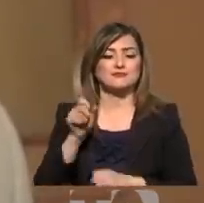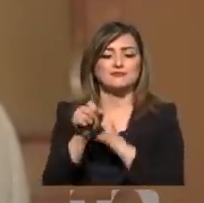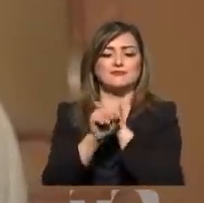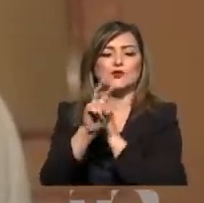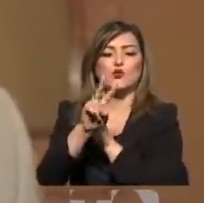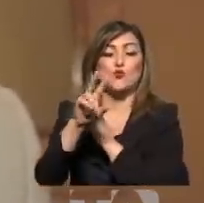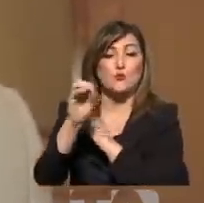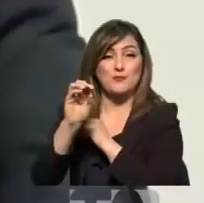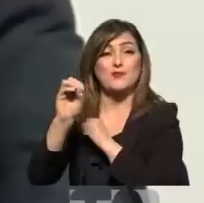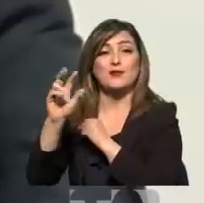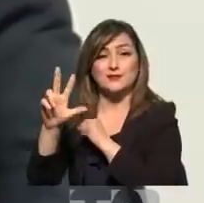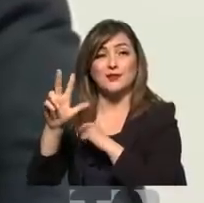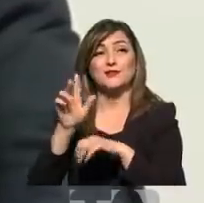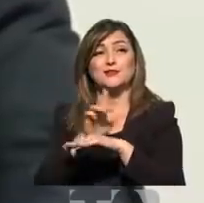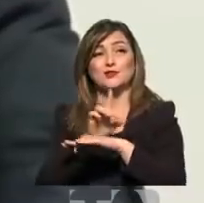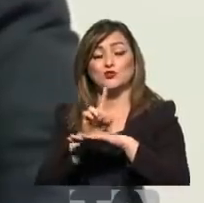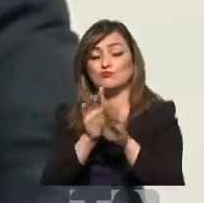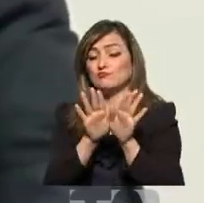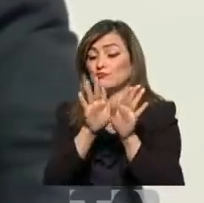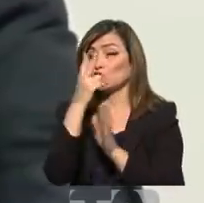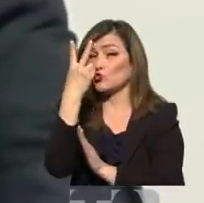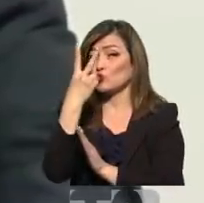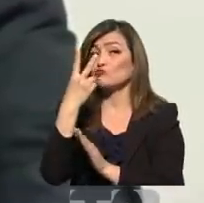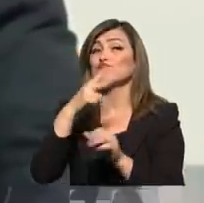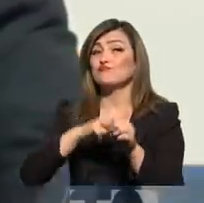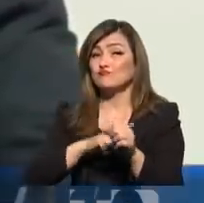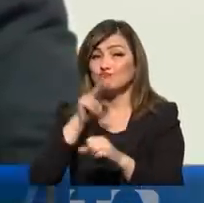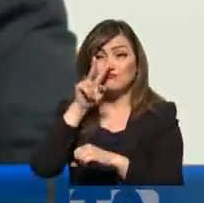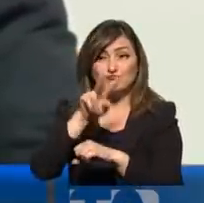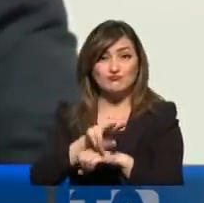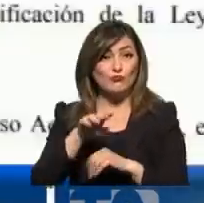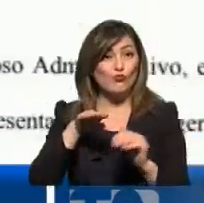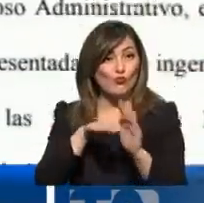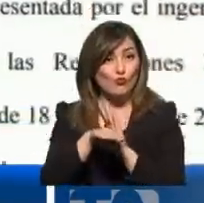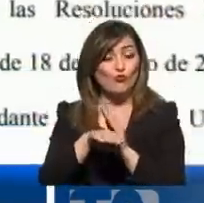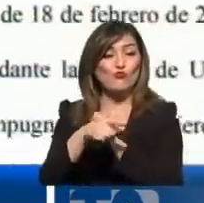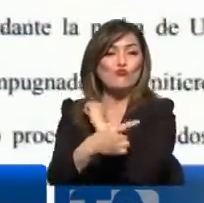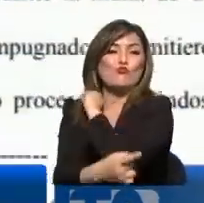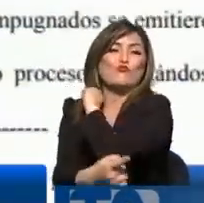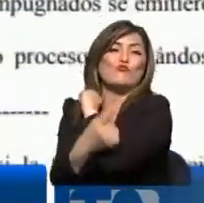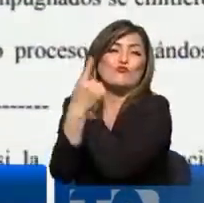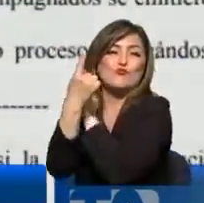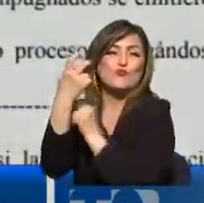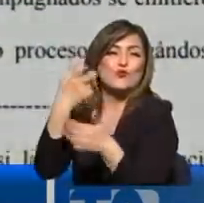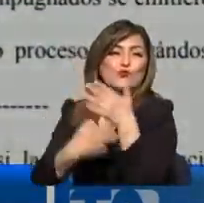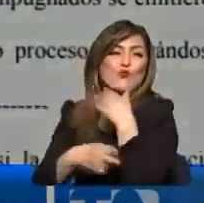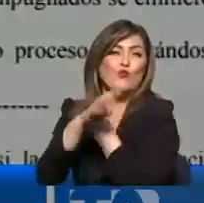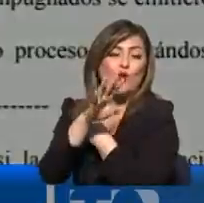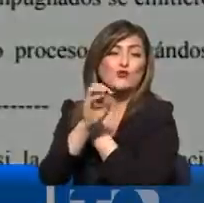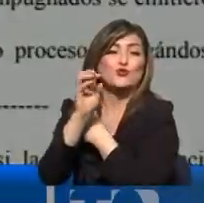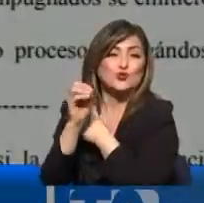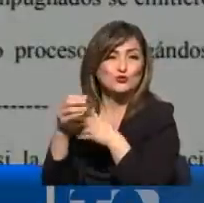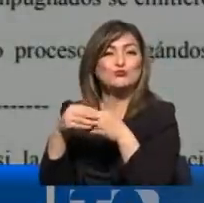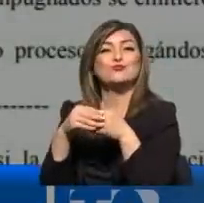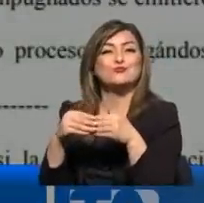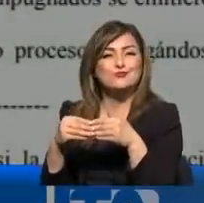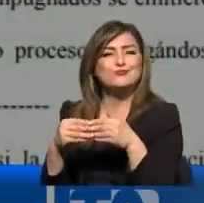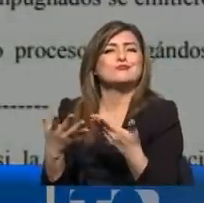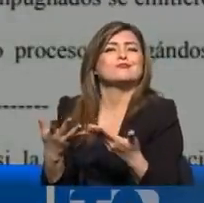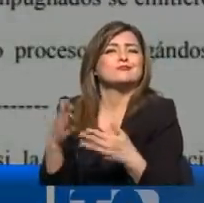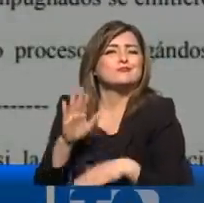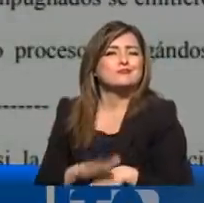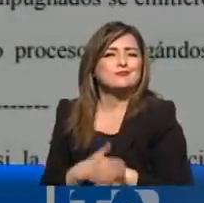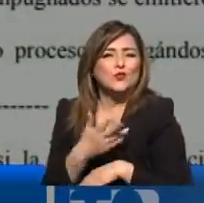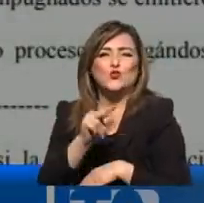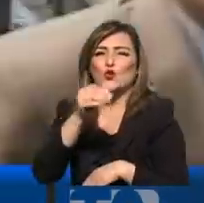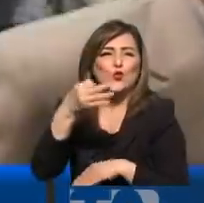fue director general de la institución. En dos ocasiones, la Superintendencia de Bancos lo sancionó con multa de $400 por